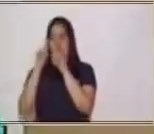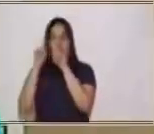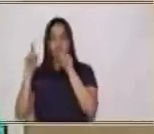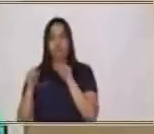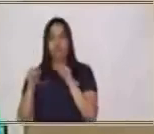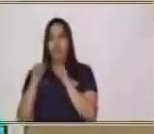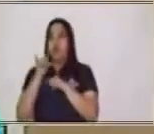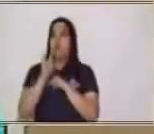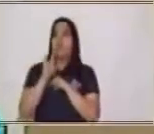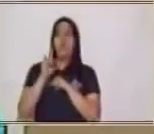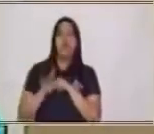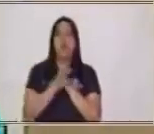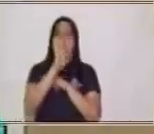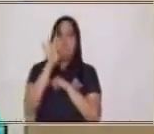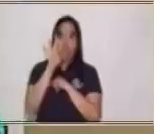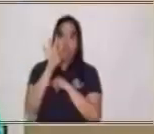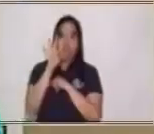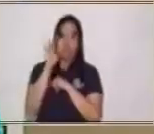U al cubo